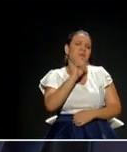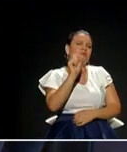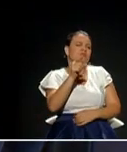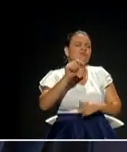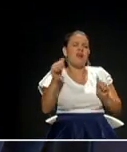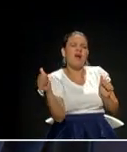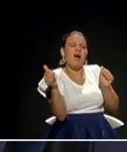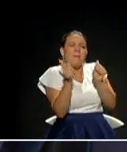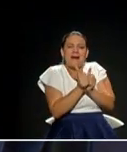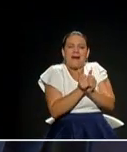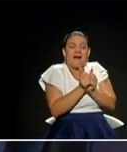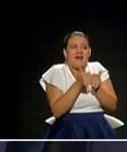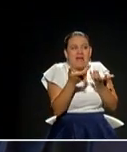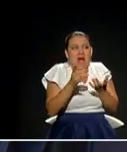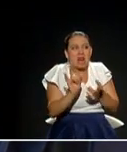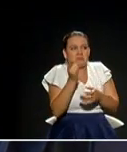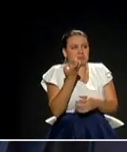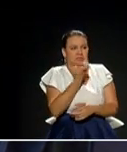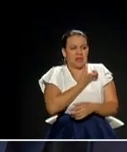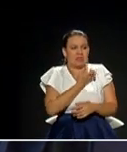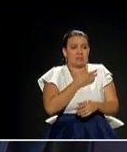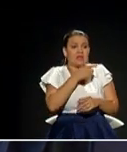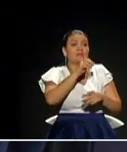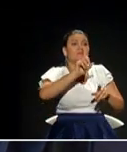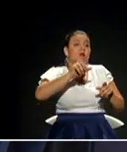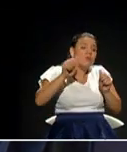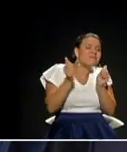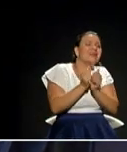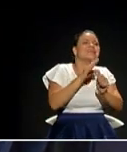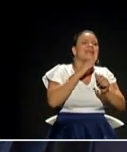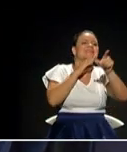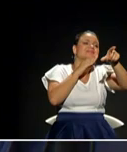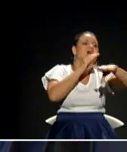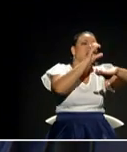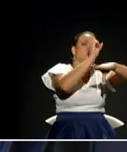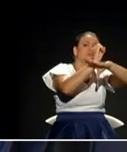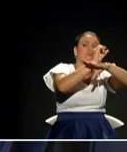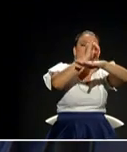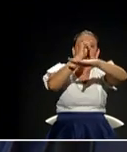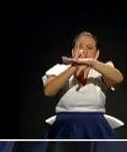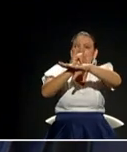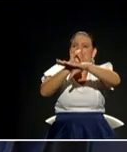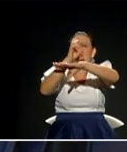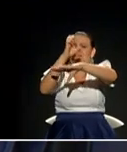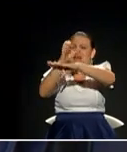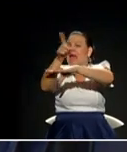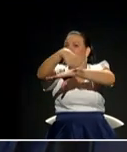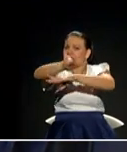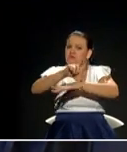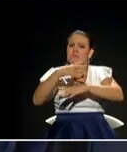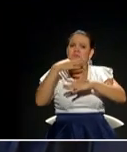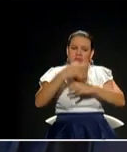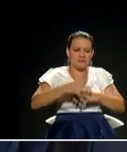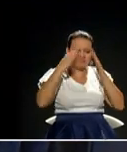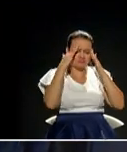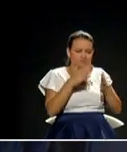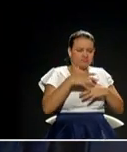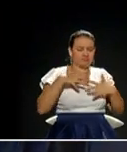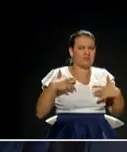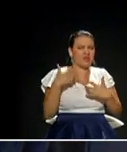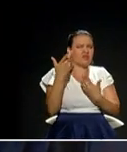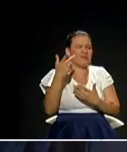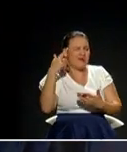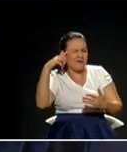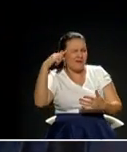que desde tu alcaldía darán a estas organizaciones porque son claves y han sido claves creo yo que desde la alcaldía hay que apoyarlas para que se pueda mantener pese a las dificultades